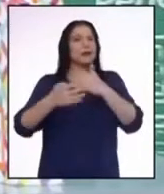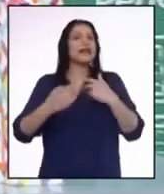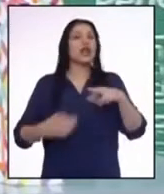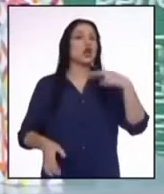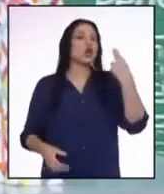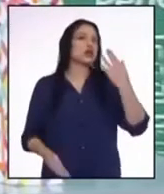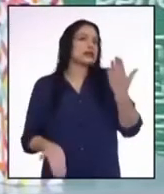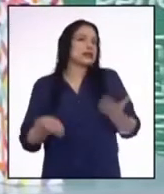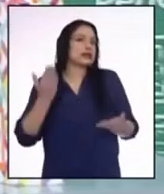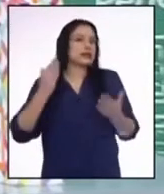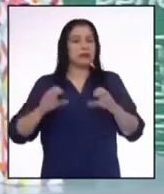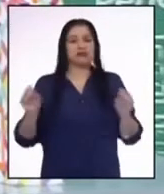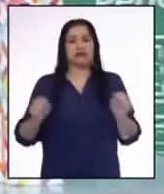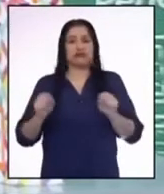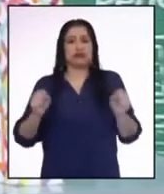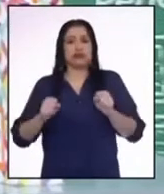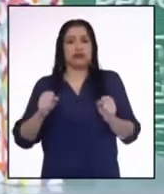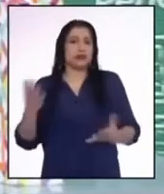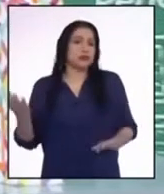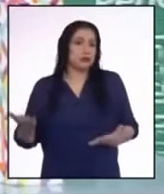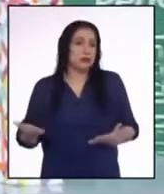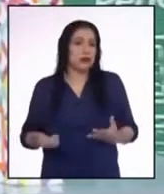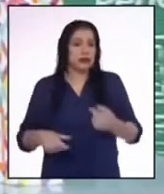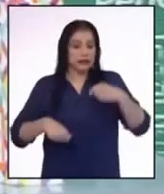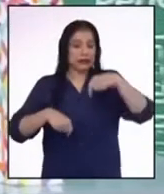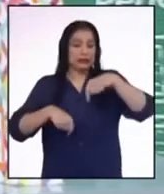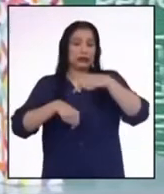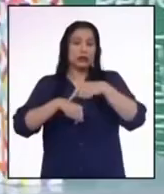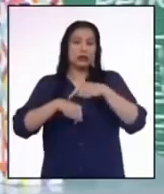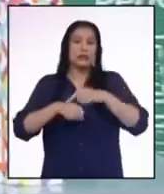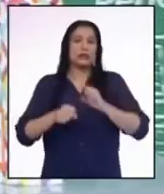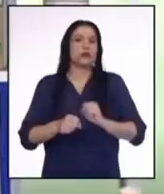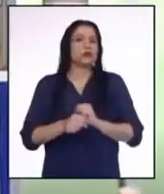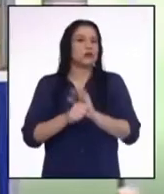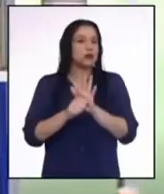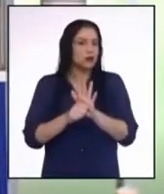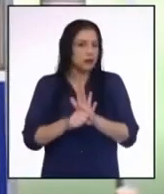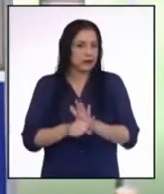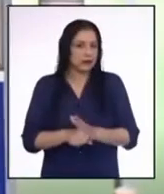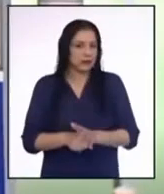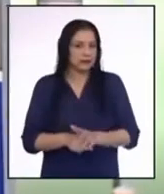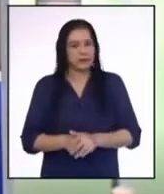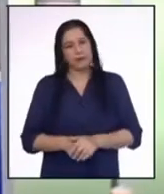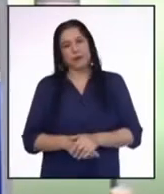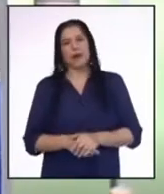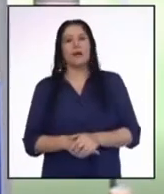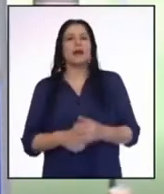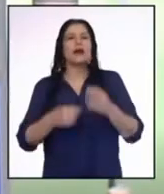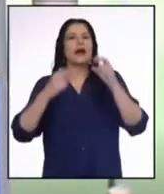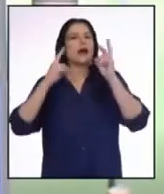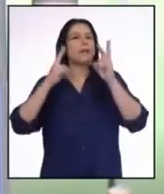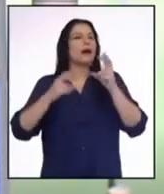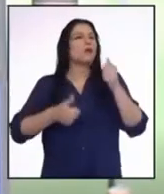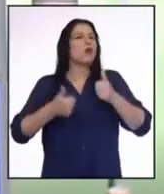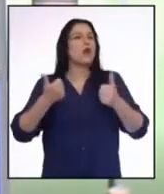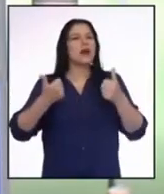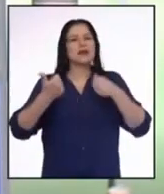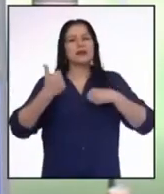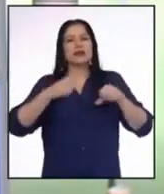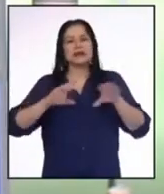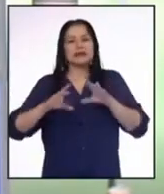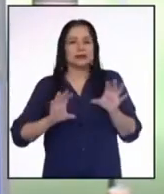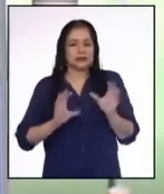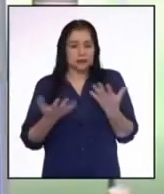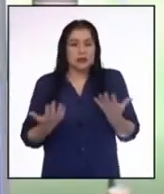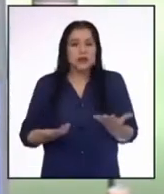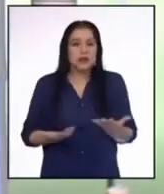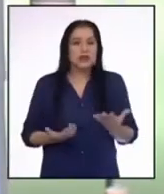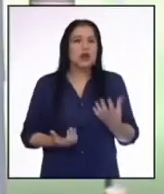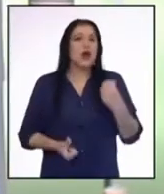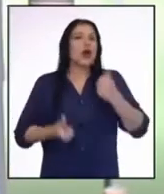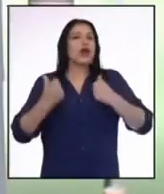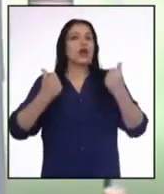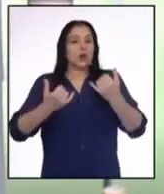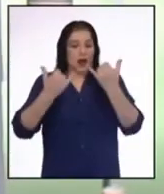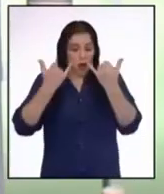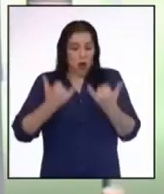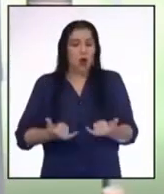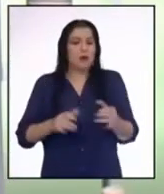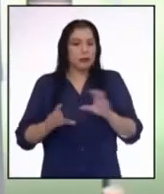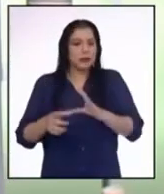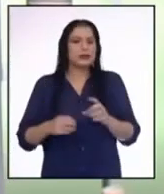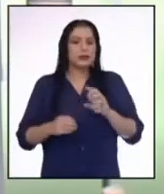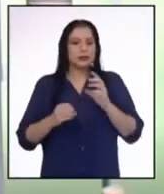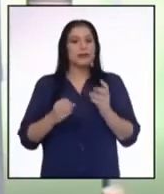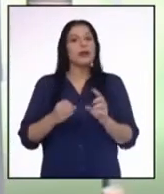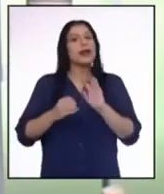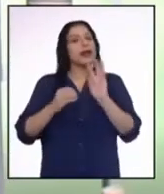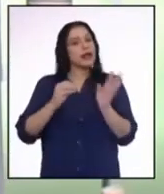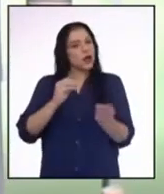riesgos ante cualquier sismo que pueda ocurrir en estos tiempos de emergencia. Steph, veamos las actividades que hemos realizado y la que haremos hoy,